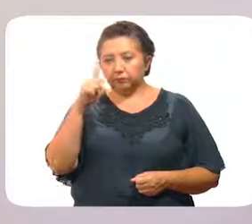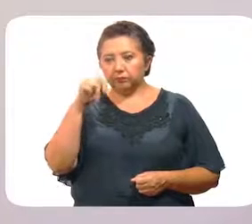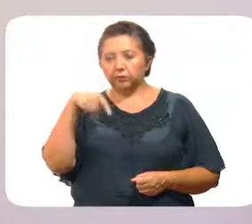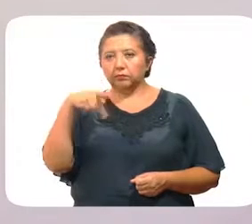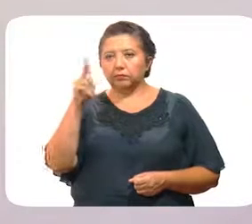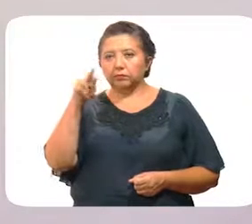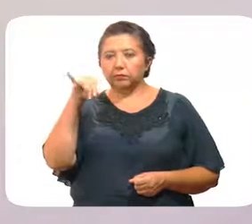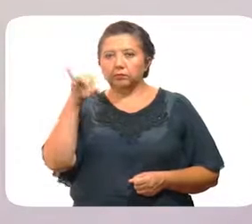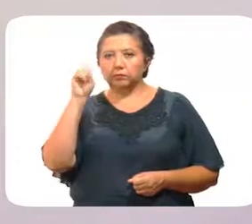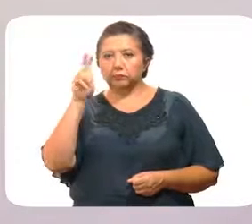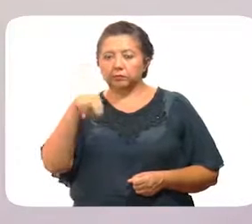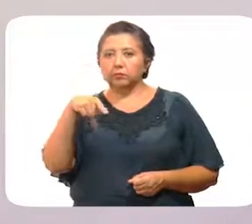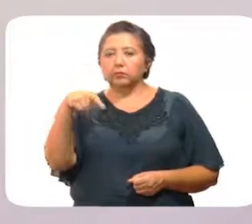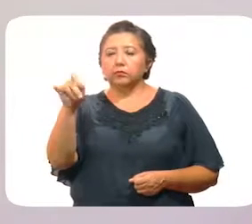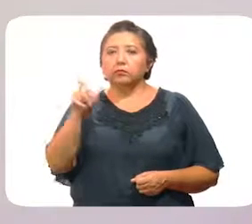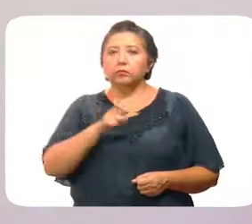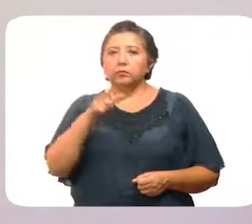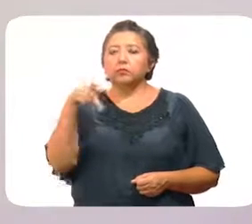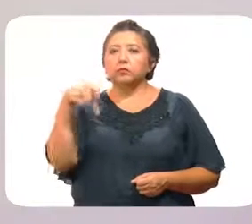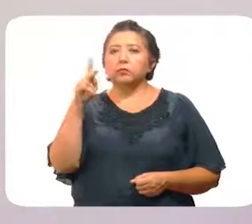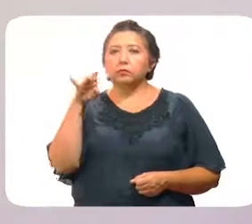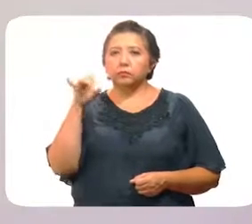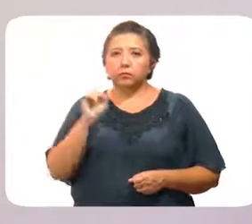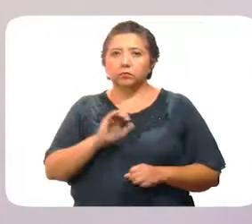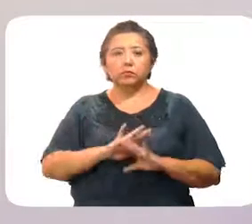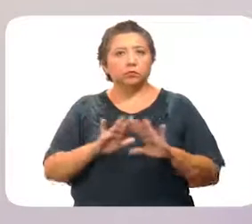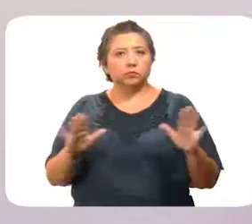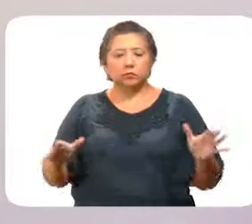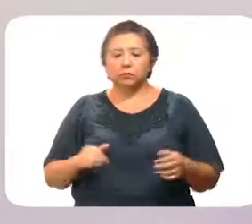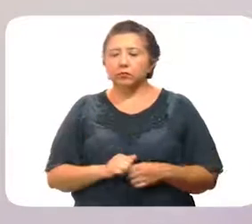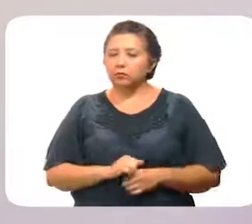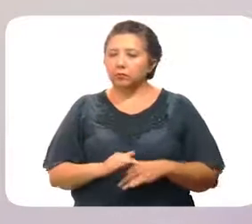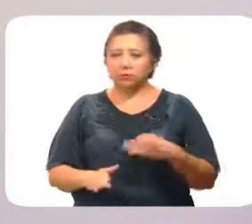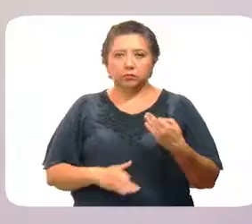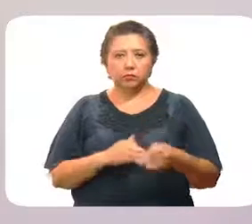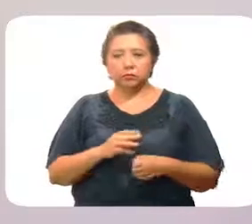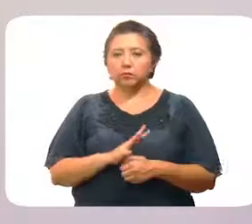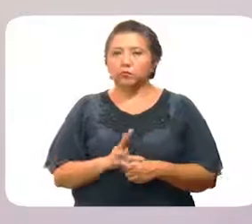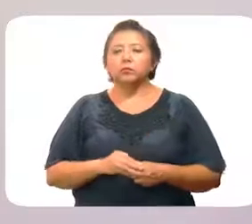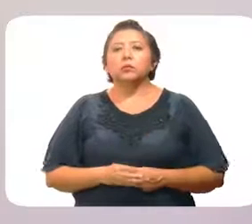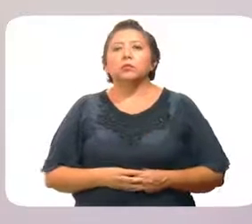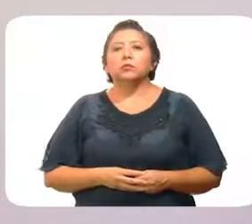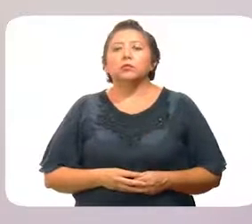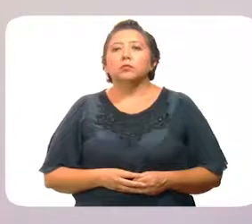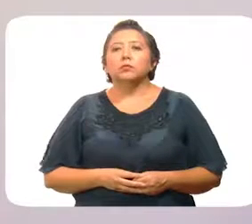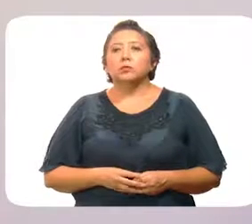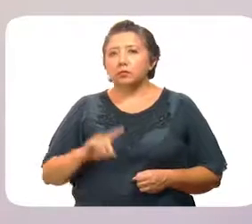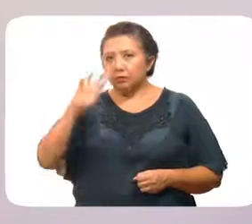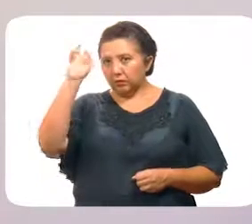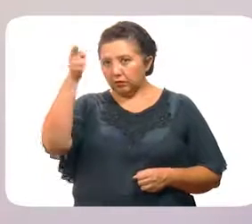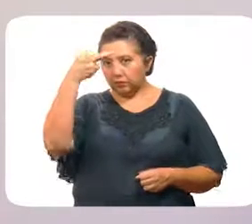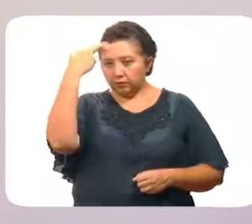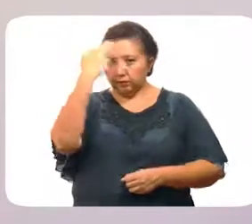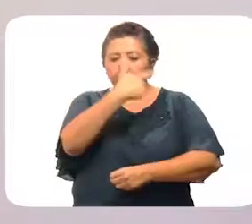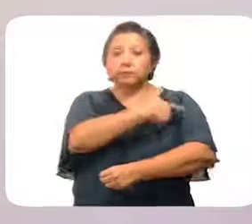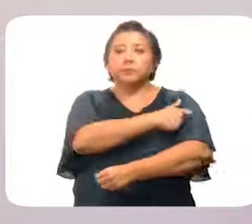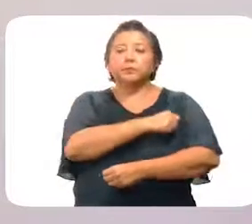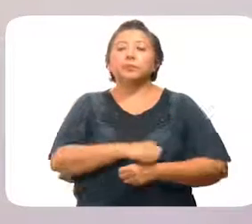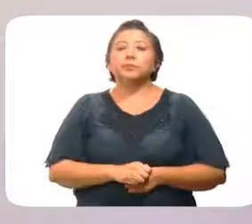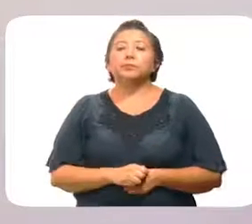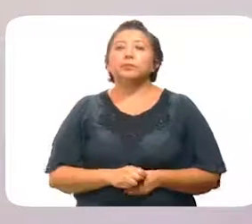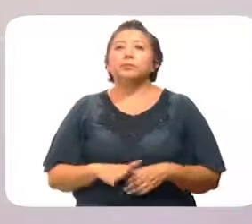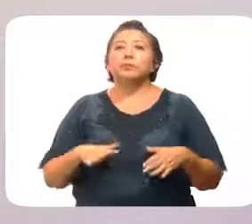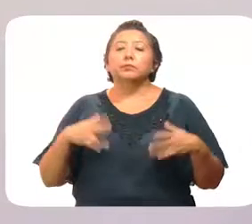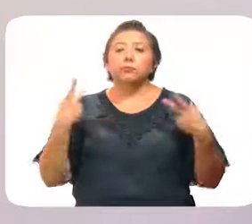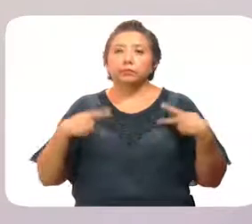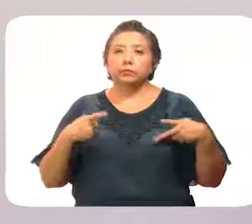Canacim, Progreso, Tixcocop y Temozón ya se aplicaron en su totalidad. Se recuerda que las vacunas se ponen a